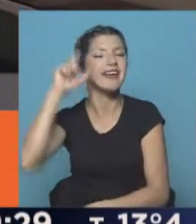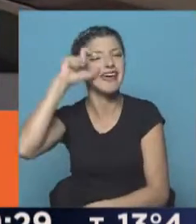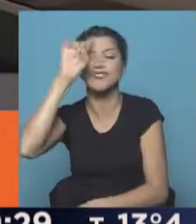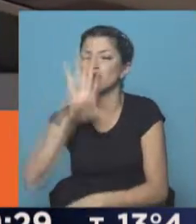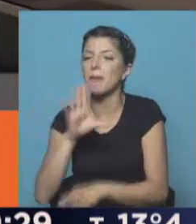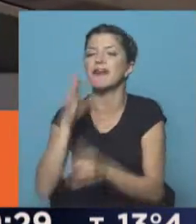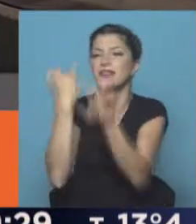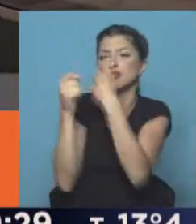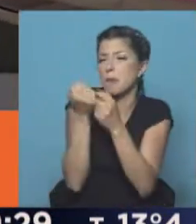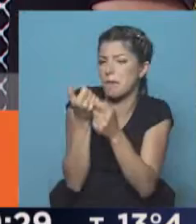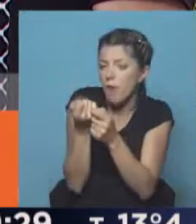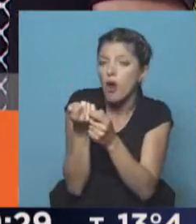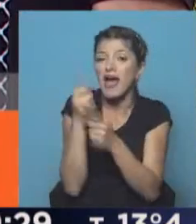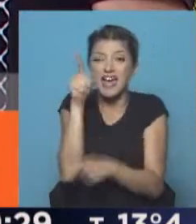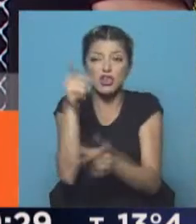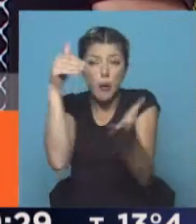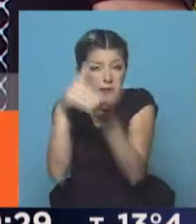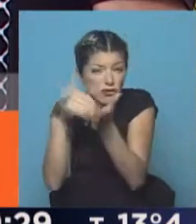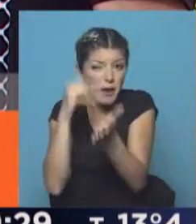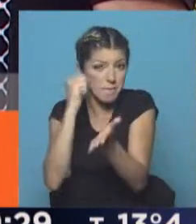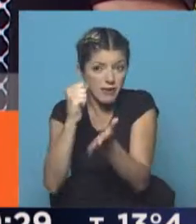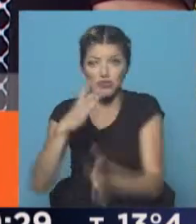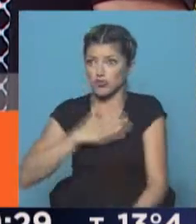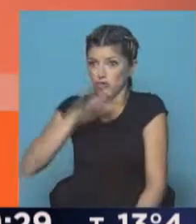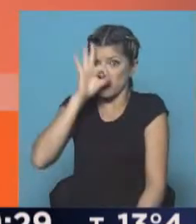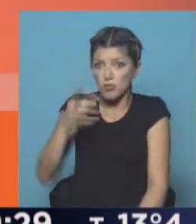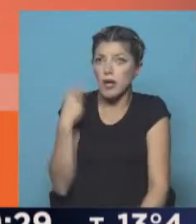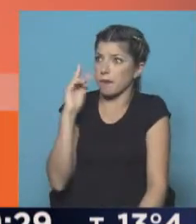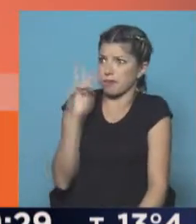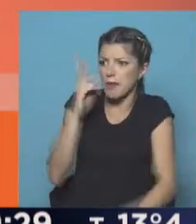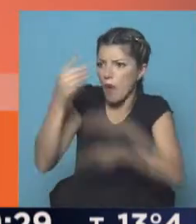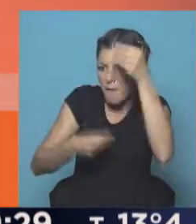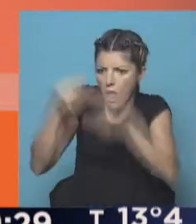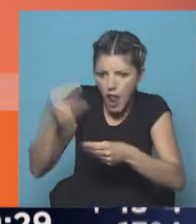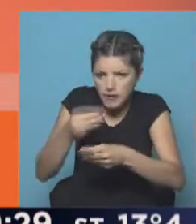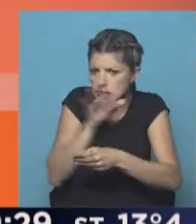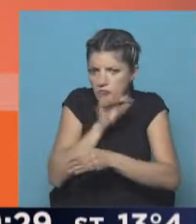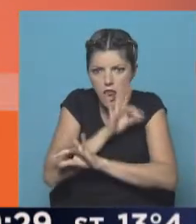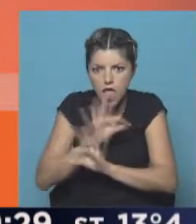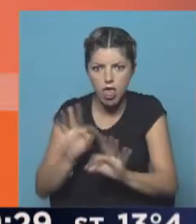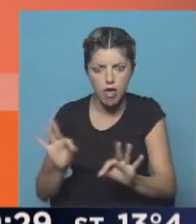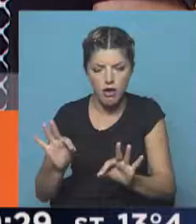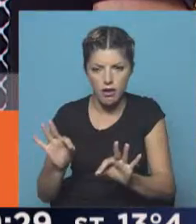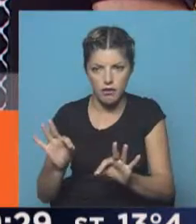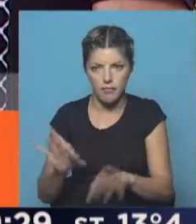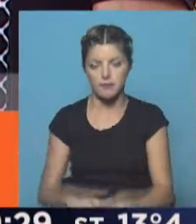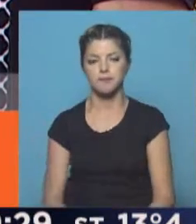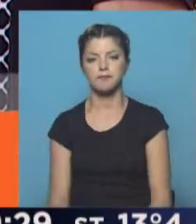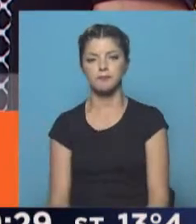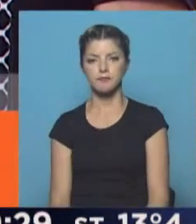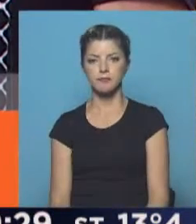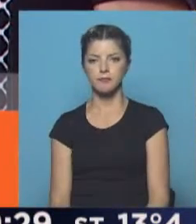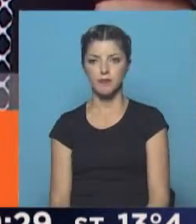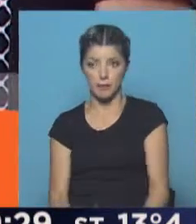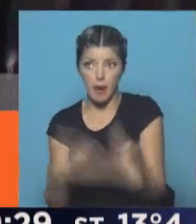millones de pesos y nosotros nunca hemos aprobado una memoria, un balance, no han pasado por ninguno de los estamentos que tiene el gremio